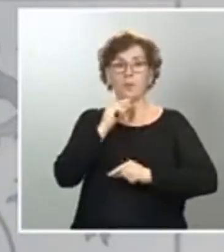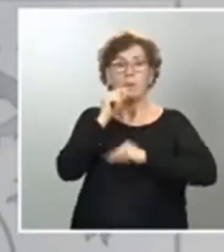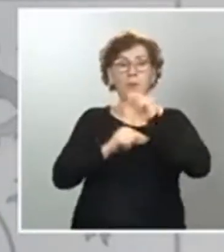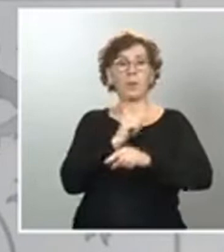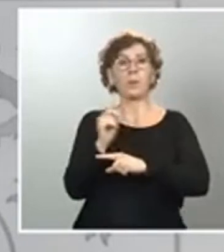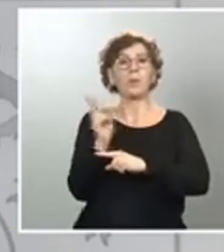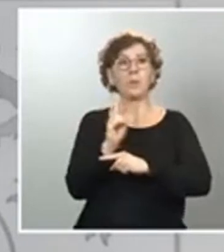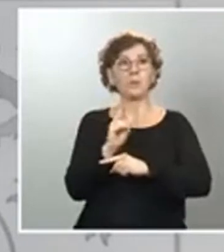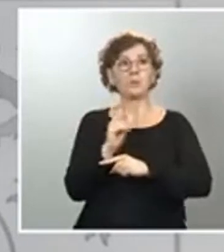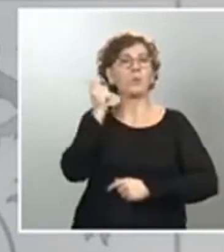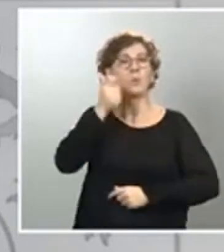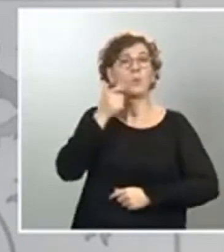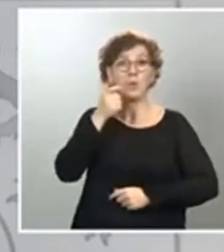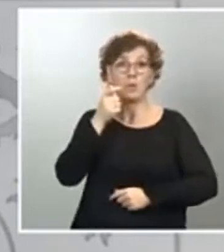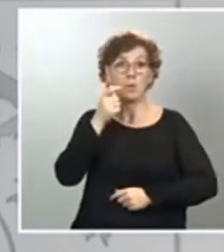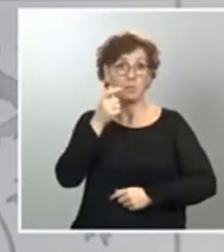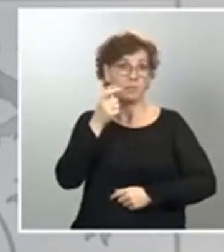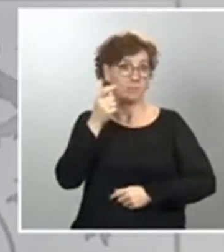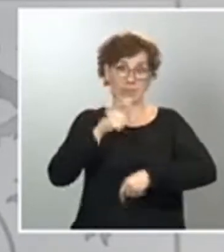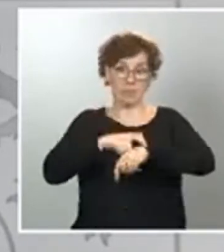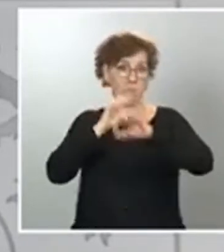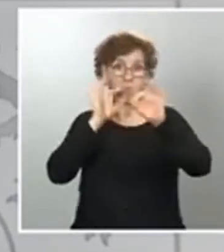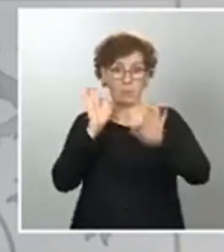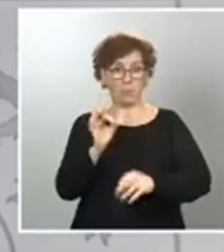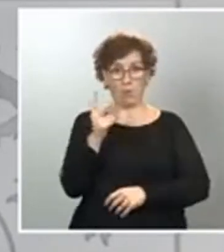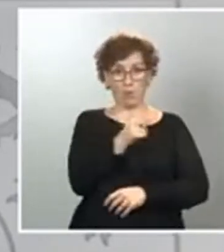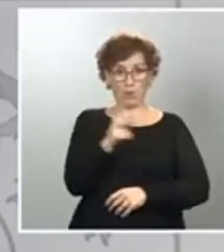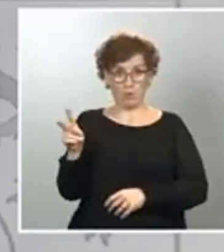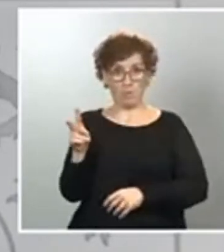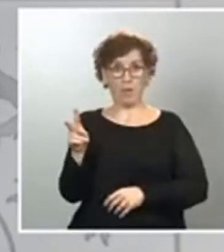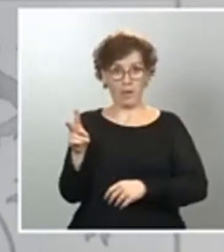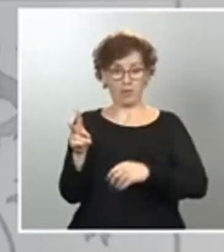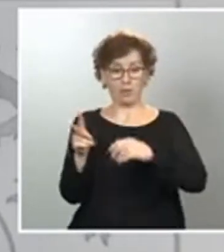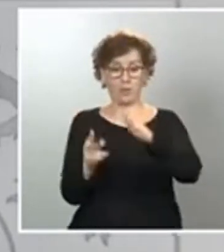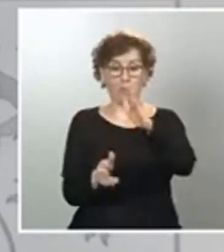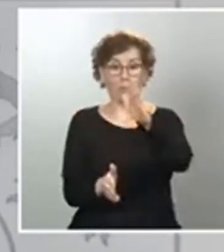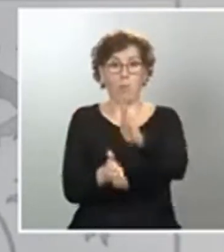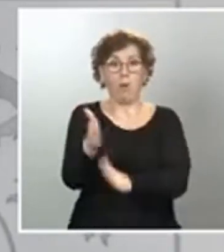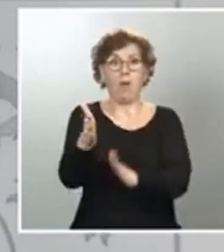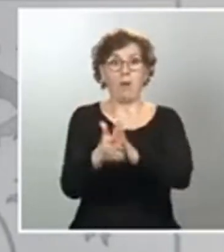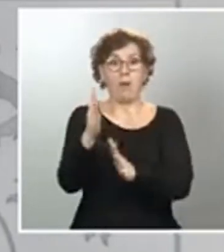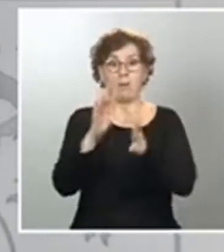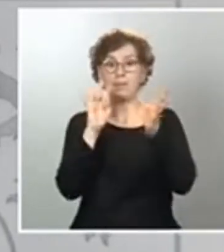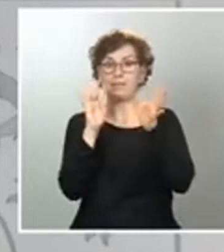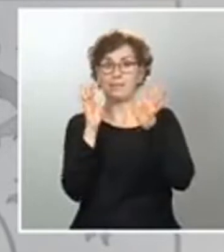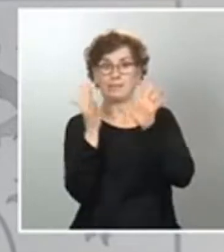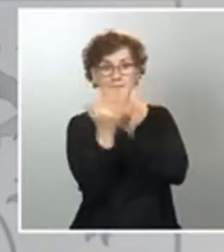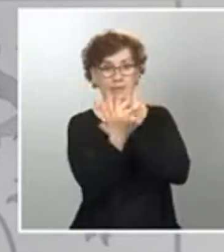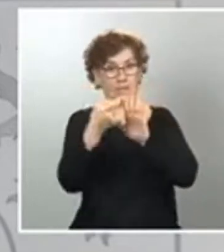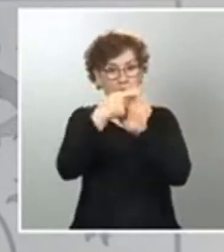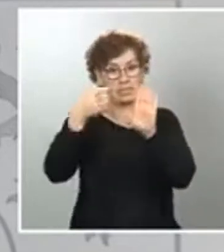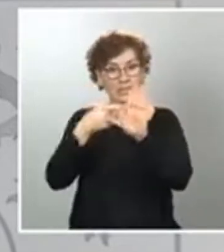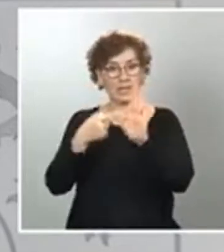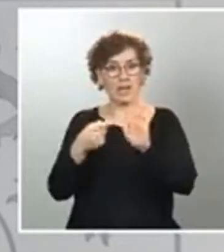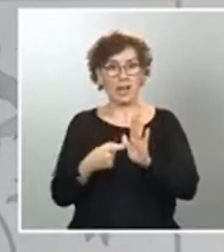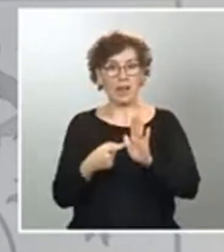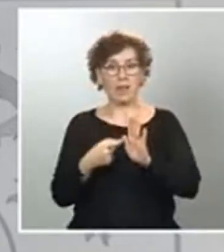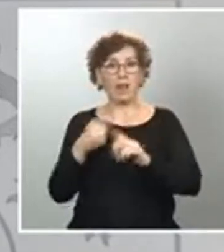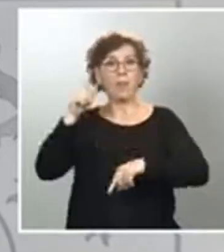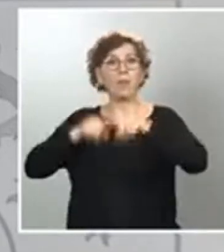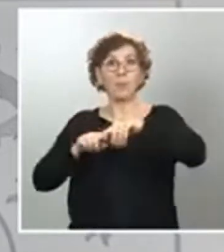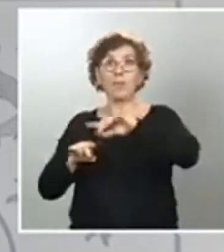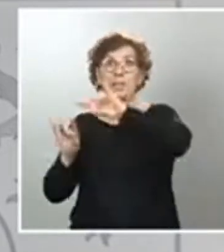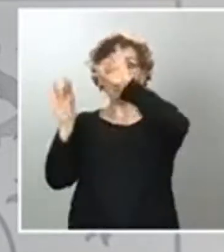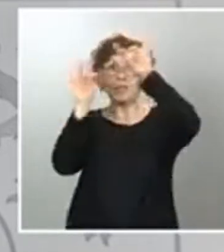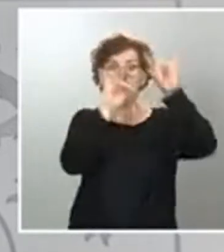mejor de los casos la etapa de desescalada de transición hacia esa nueva normalidad tendrá una duración mínima en cada territorio de 6